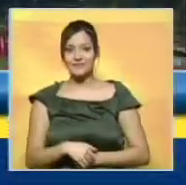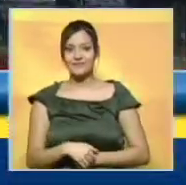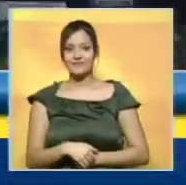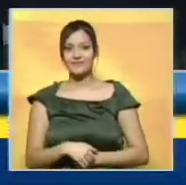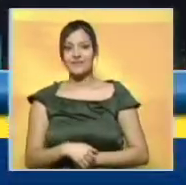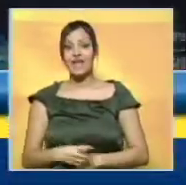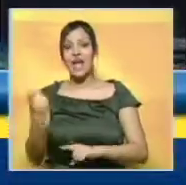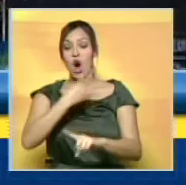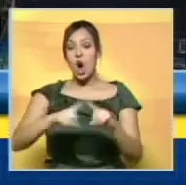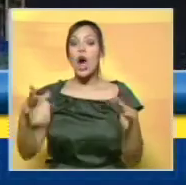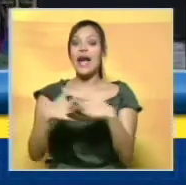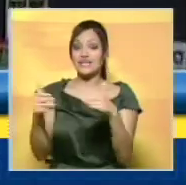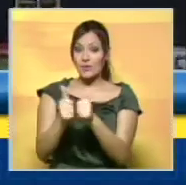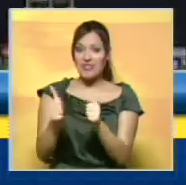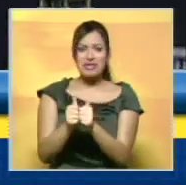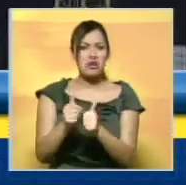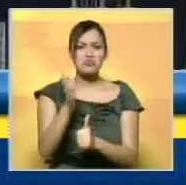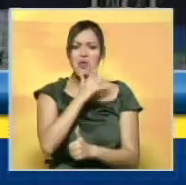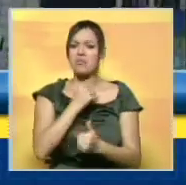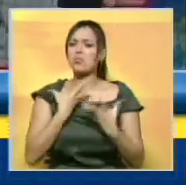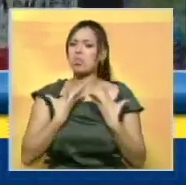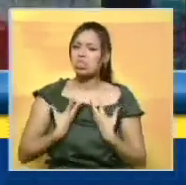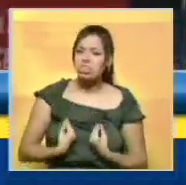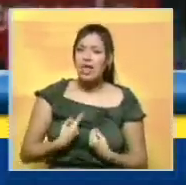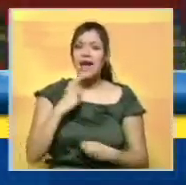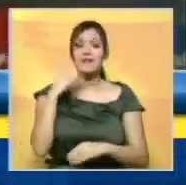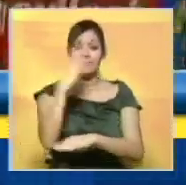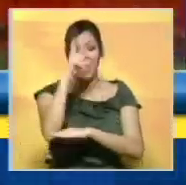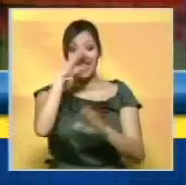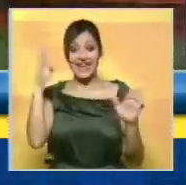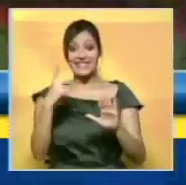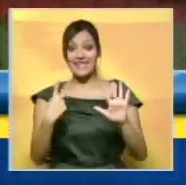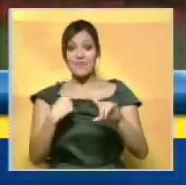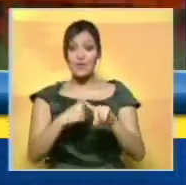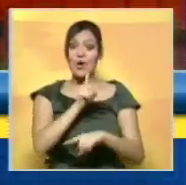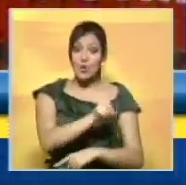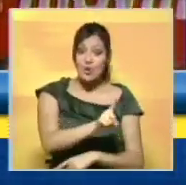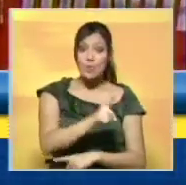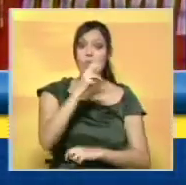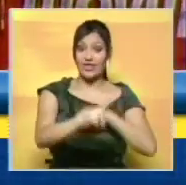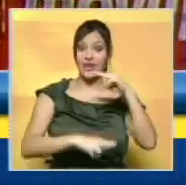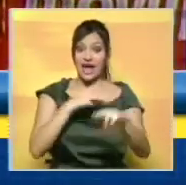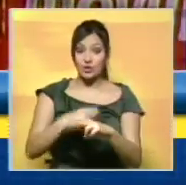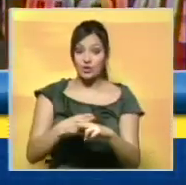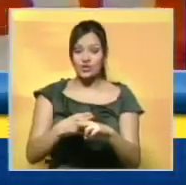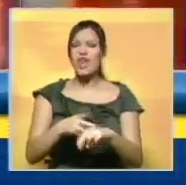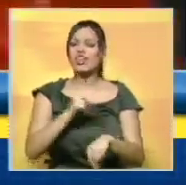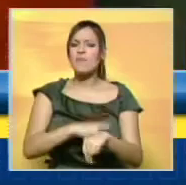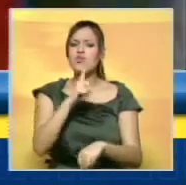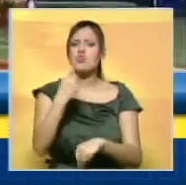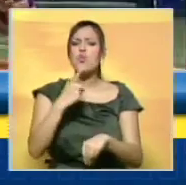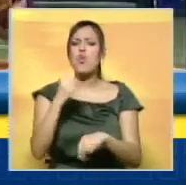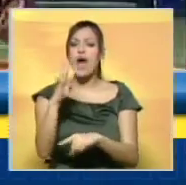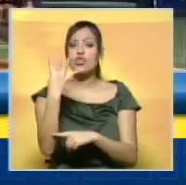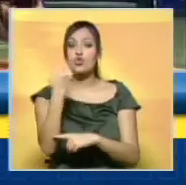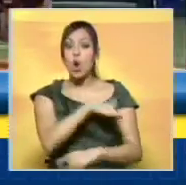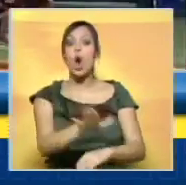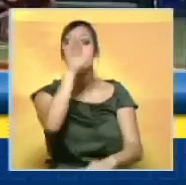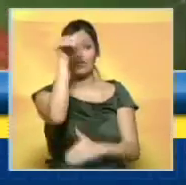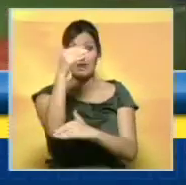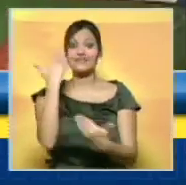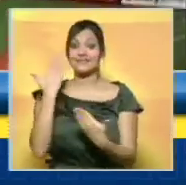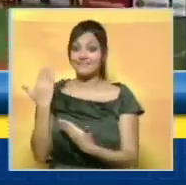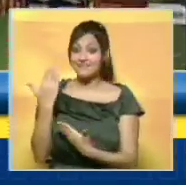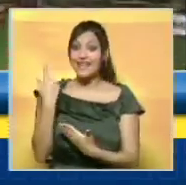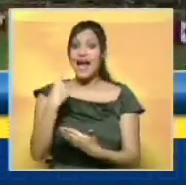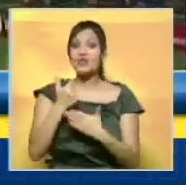Por su parte, Caribe Anzuategui no se rinde porque venció a las Águilas del Zulia 6-1 en Puerto La Cruz. La tribu picó adelante en el cuarto inning con jonrón de Corey Aldrich con